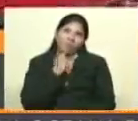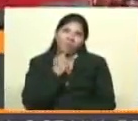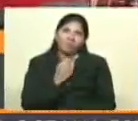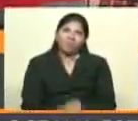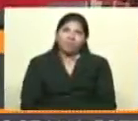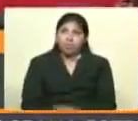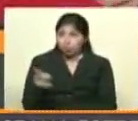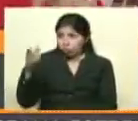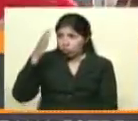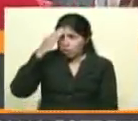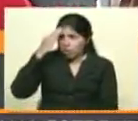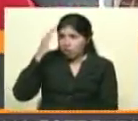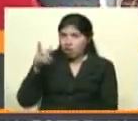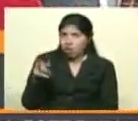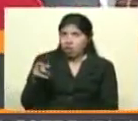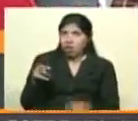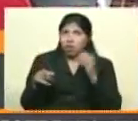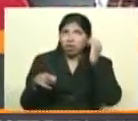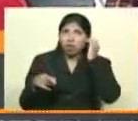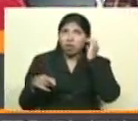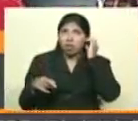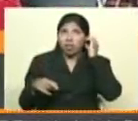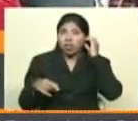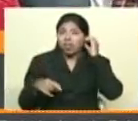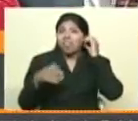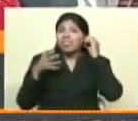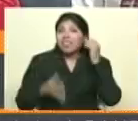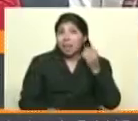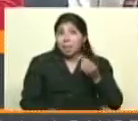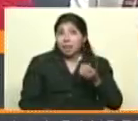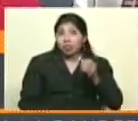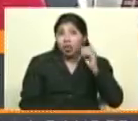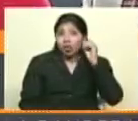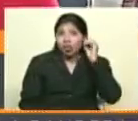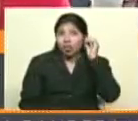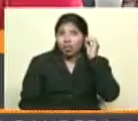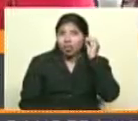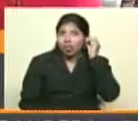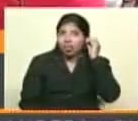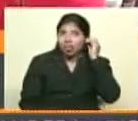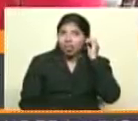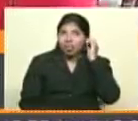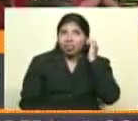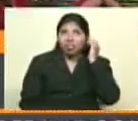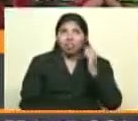¿Tú lo sabías? ¿Sabieron qué pasó con el motor de Ramos Alú?